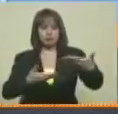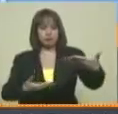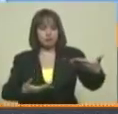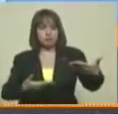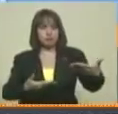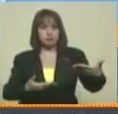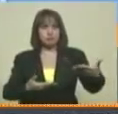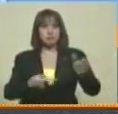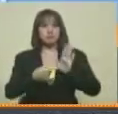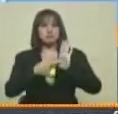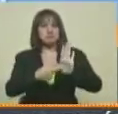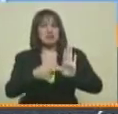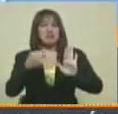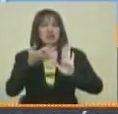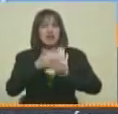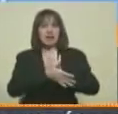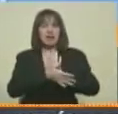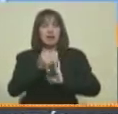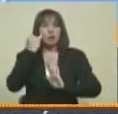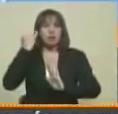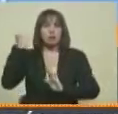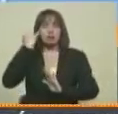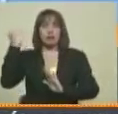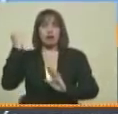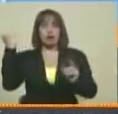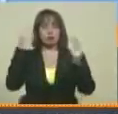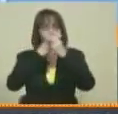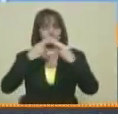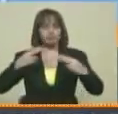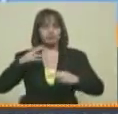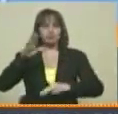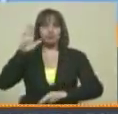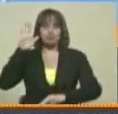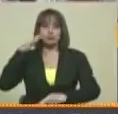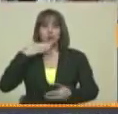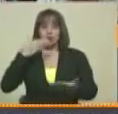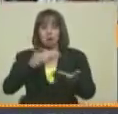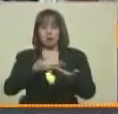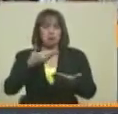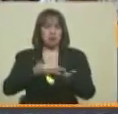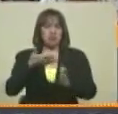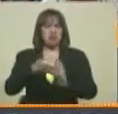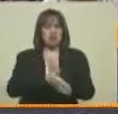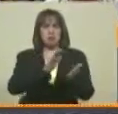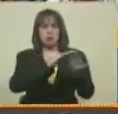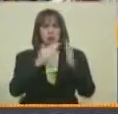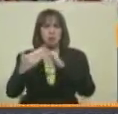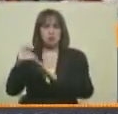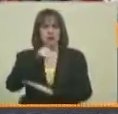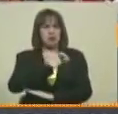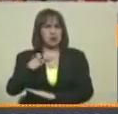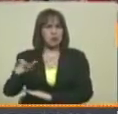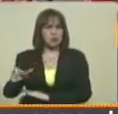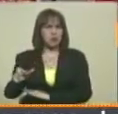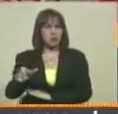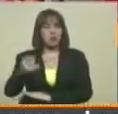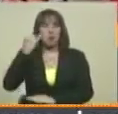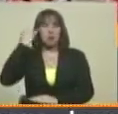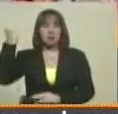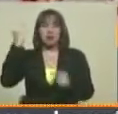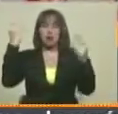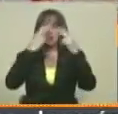que es una idea comprometida. ¿Qué es una propuesta para un comunero? Una idea